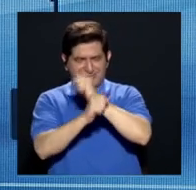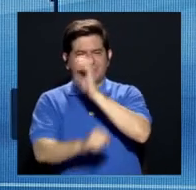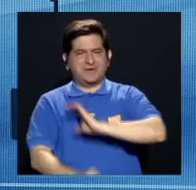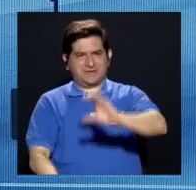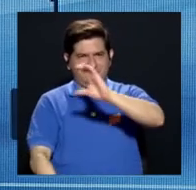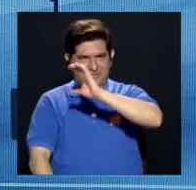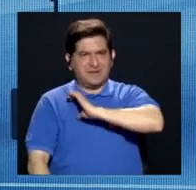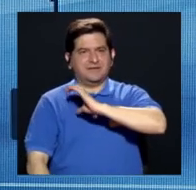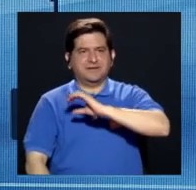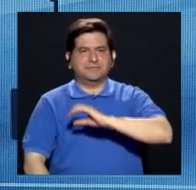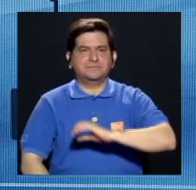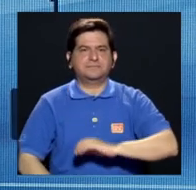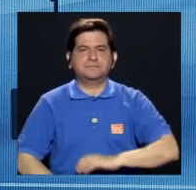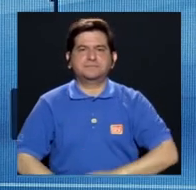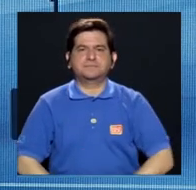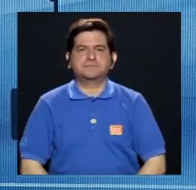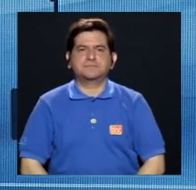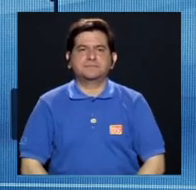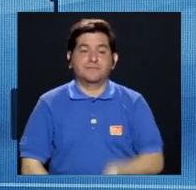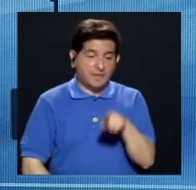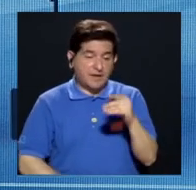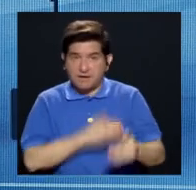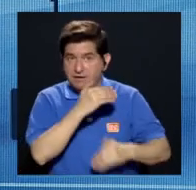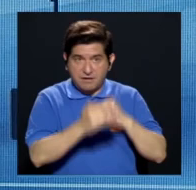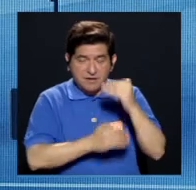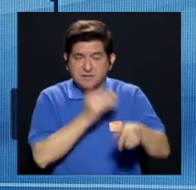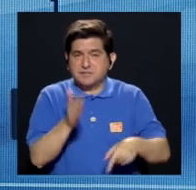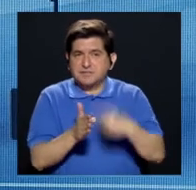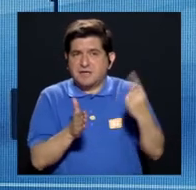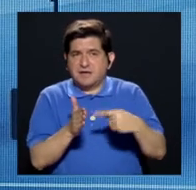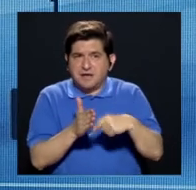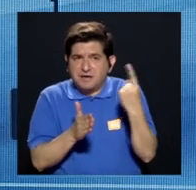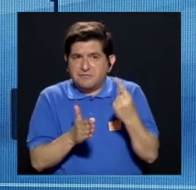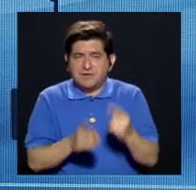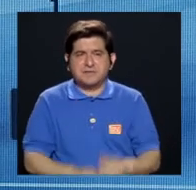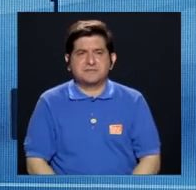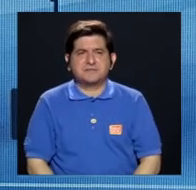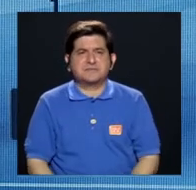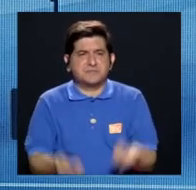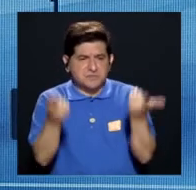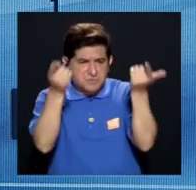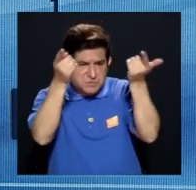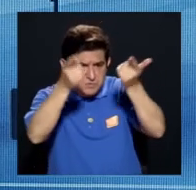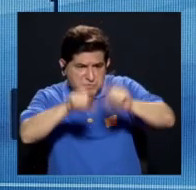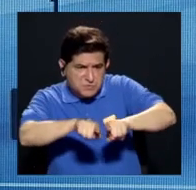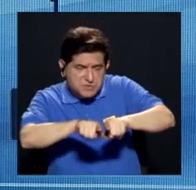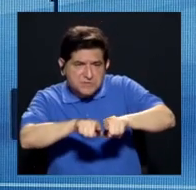la calidad. Y en este proceso a veces se dan